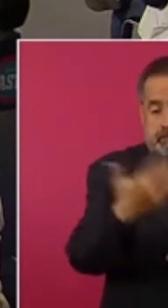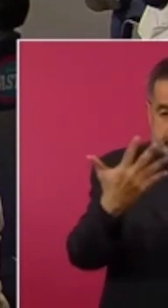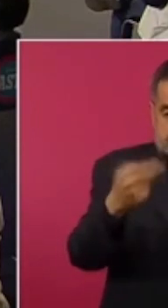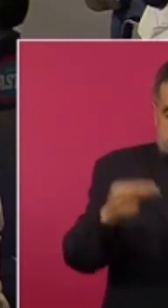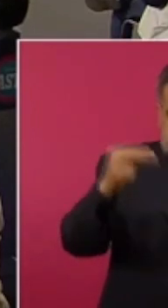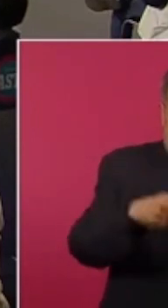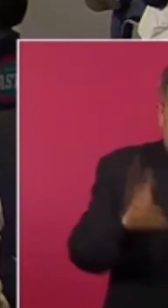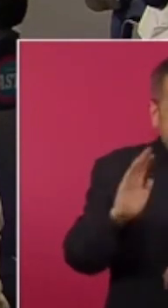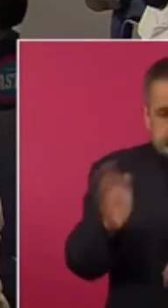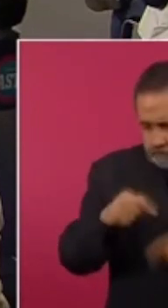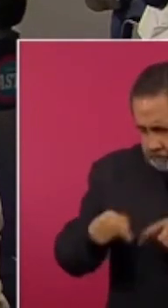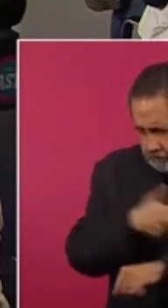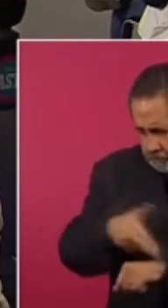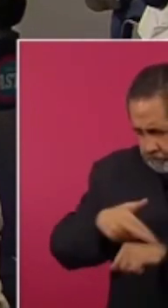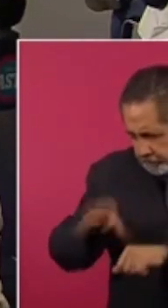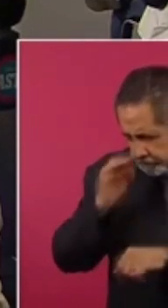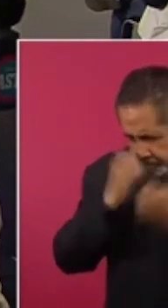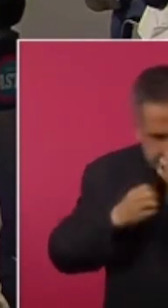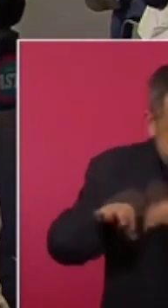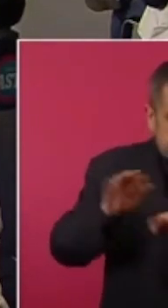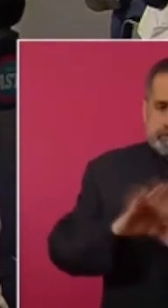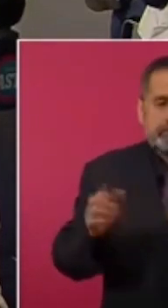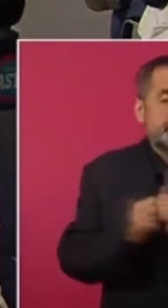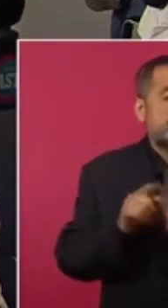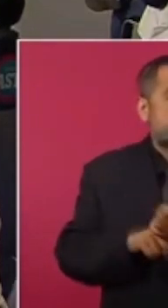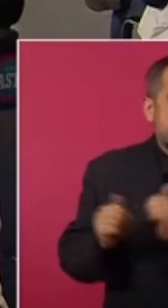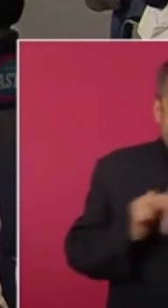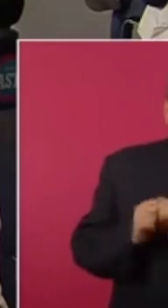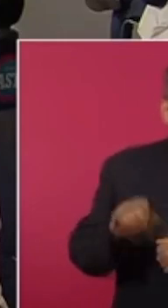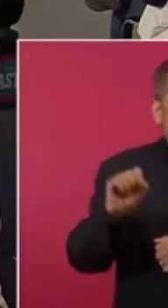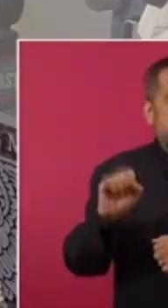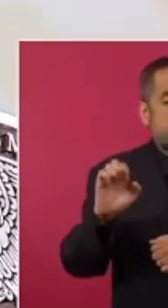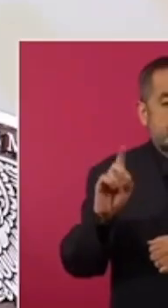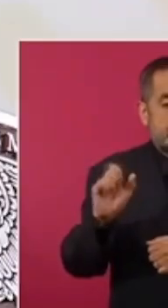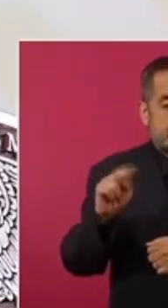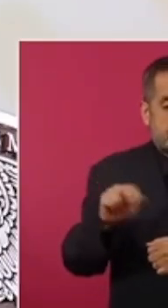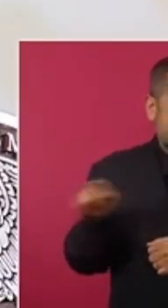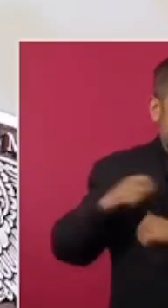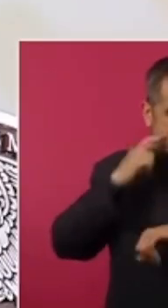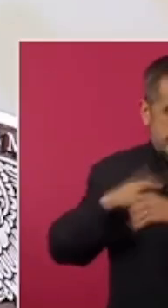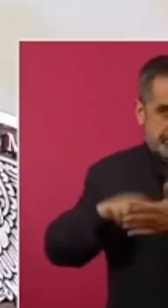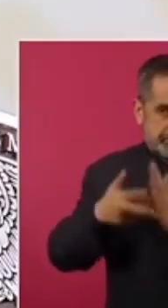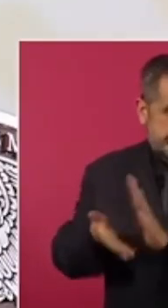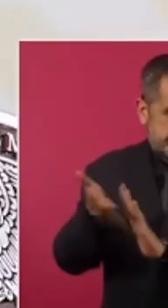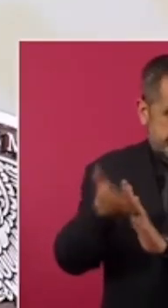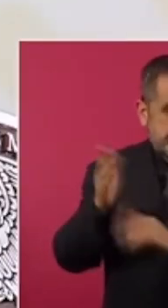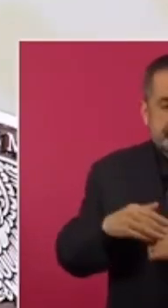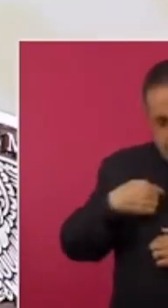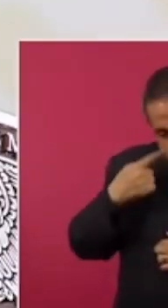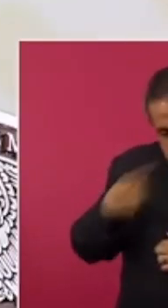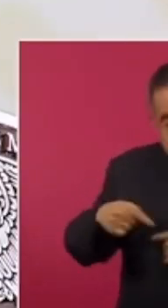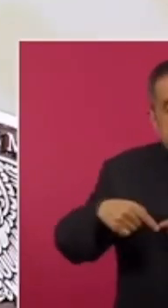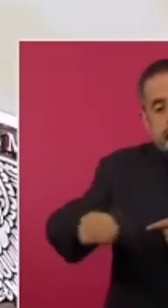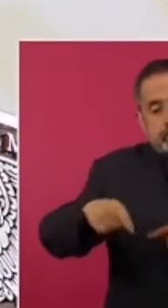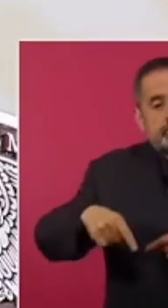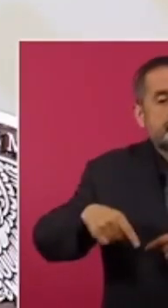prospección de la mano de la Secretaría de la Defensa Nacional, que es la encargada de este tramo, y allí habremos de proceder a la